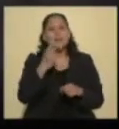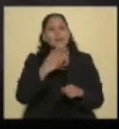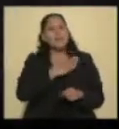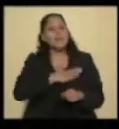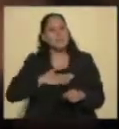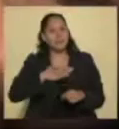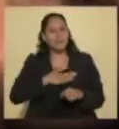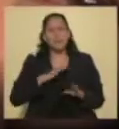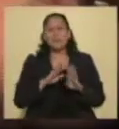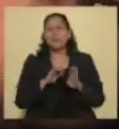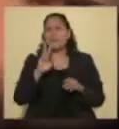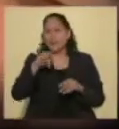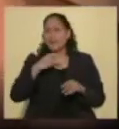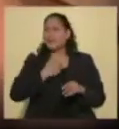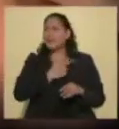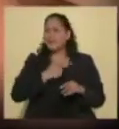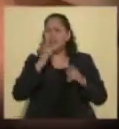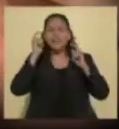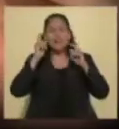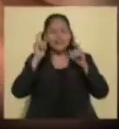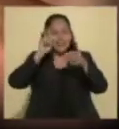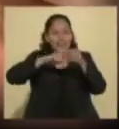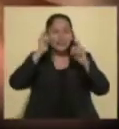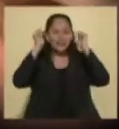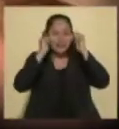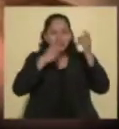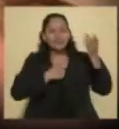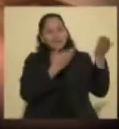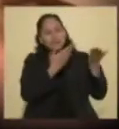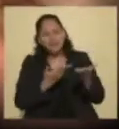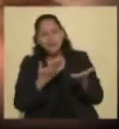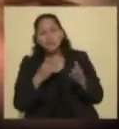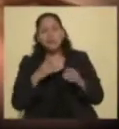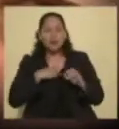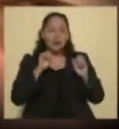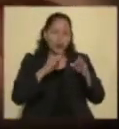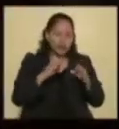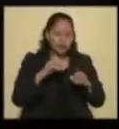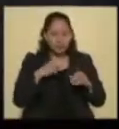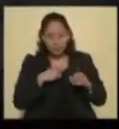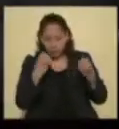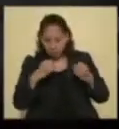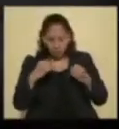placer. Para mí es un placer desde que llego, pues estar en mi oficina